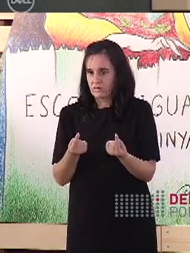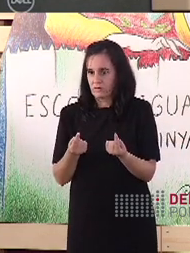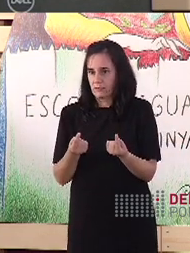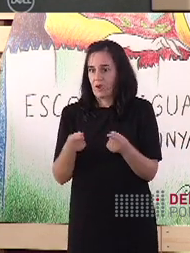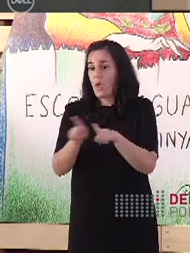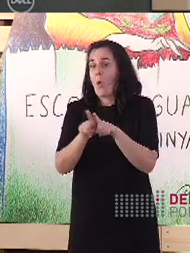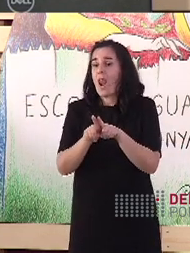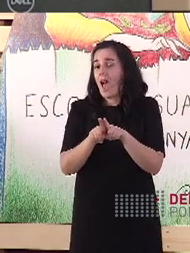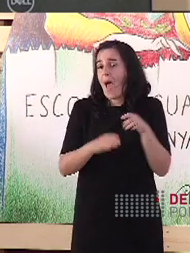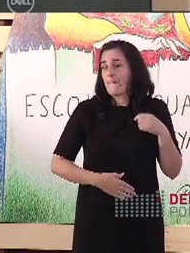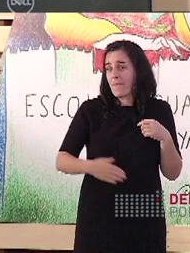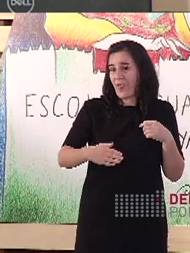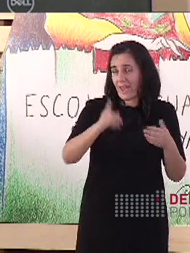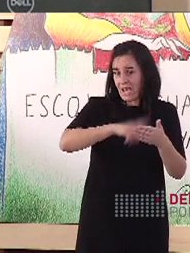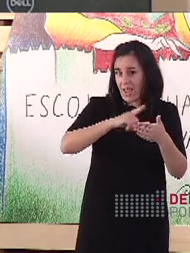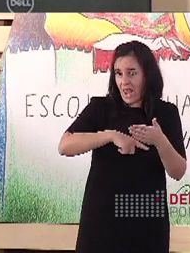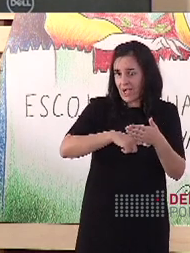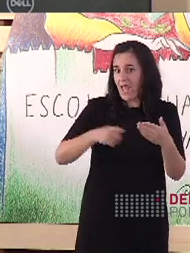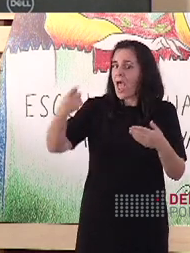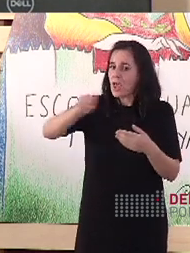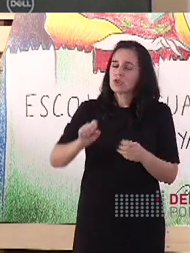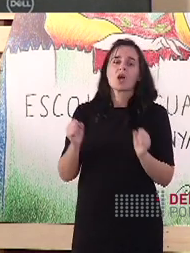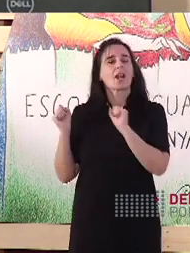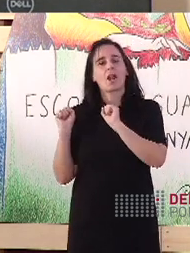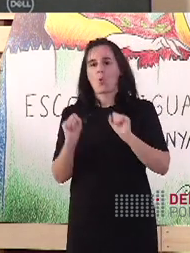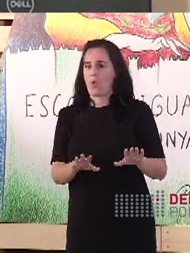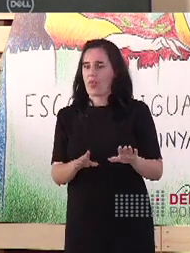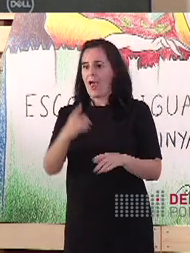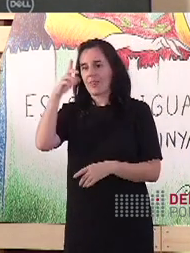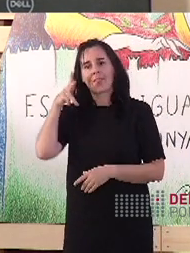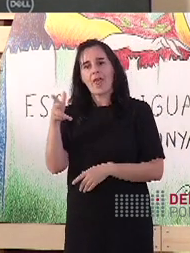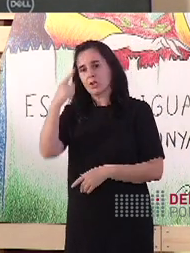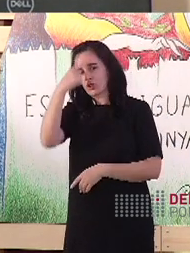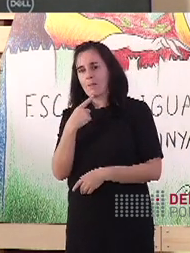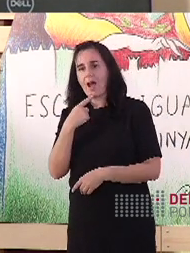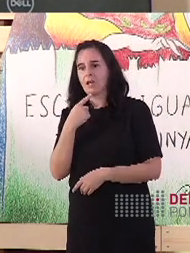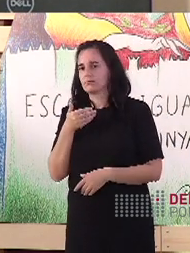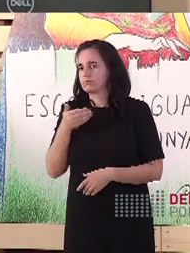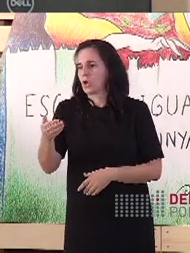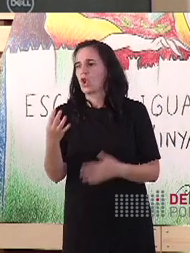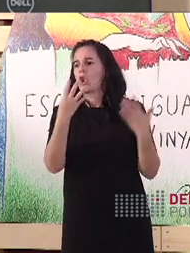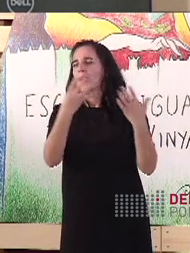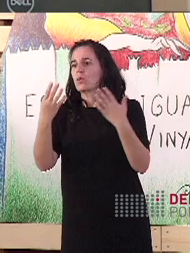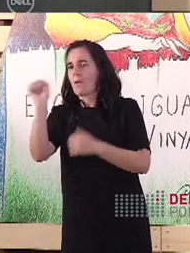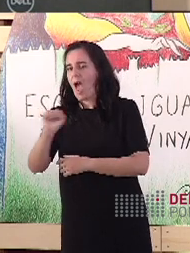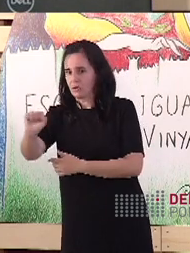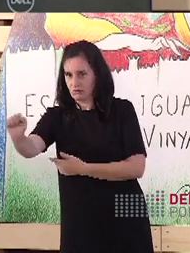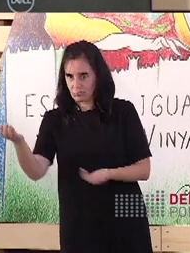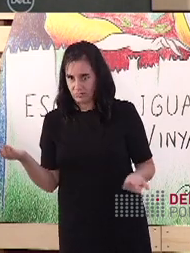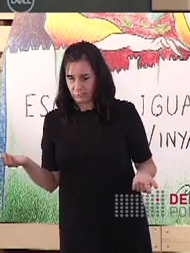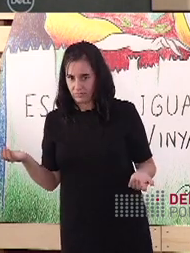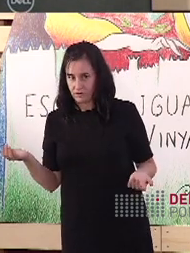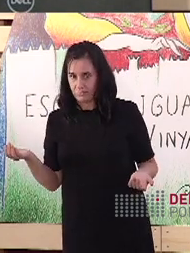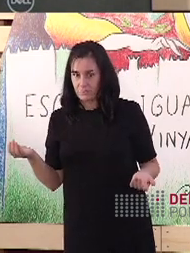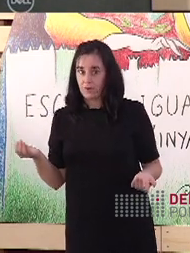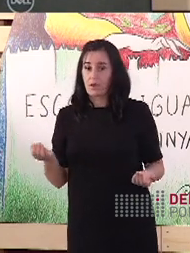vientres de alquiler, en las que renuncian a sus derechos de imagen, por ejemplo, durante 99 años. En el momento en el que tú entras